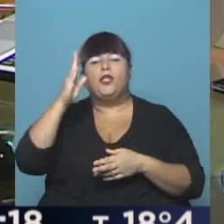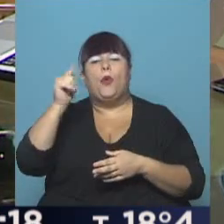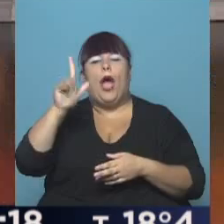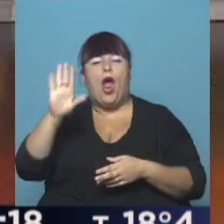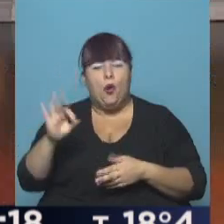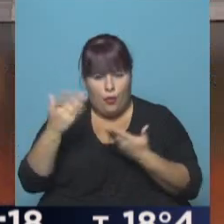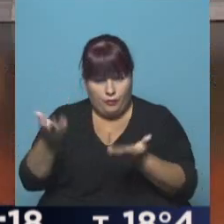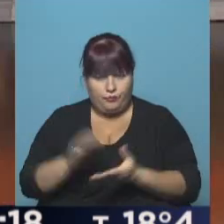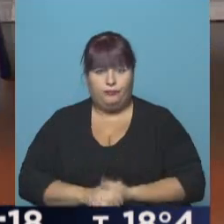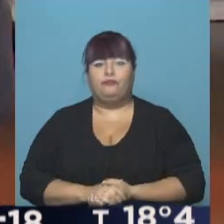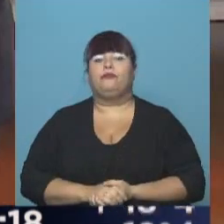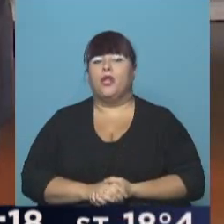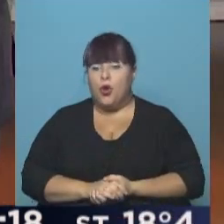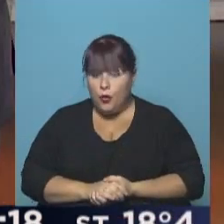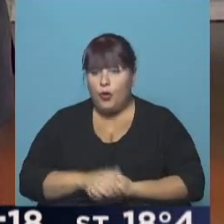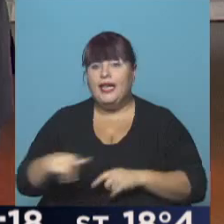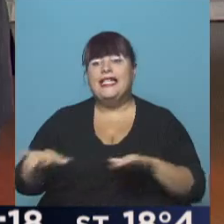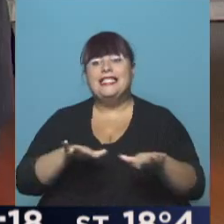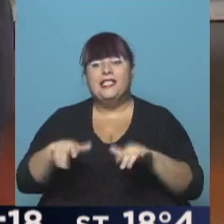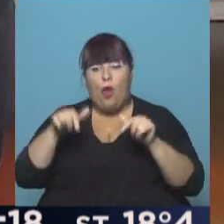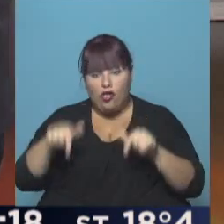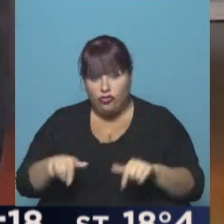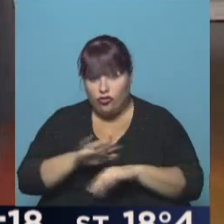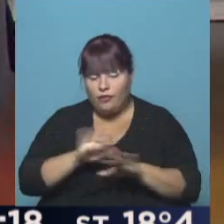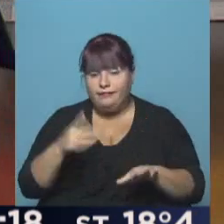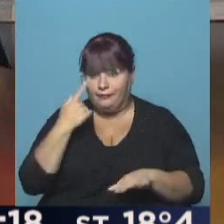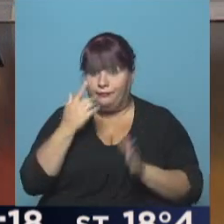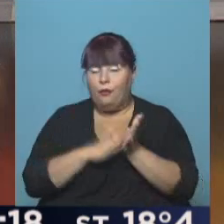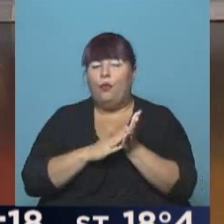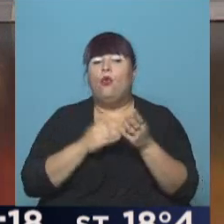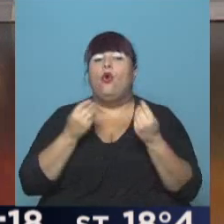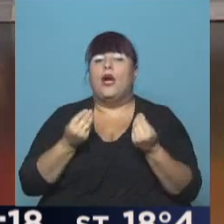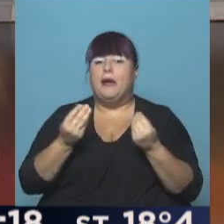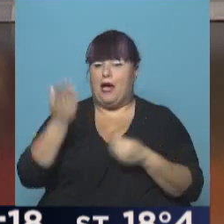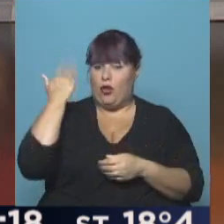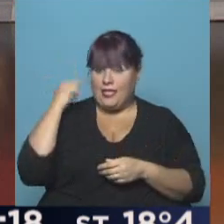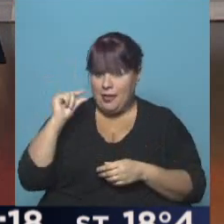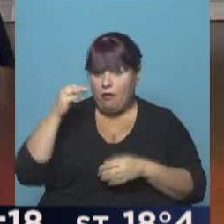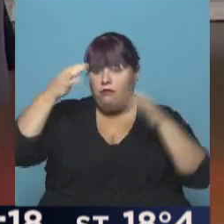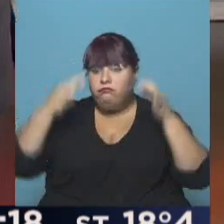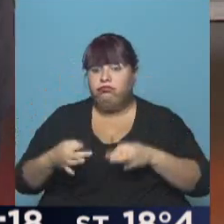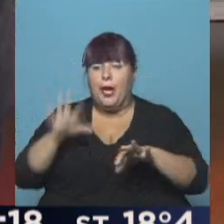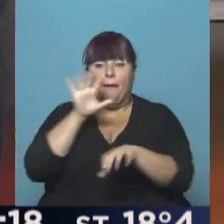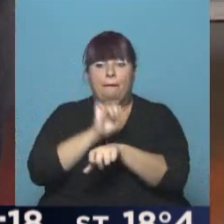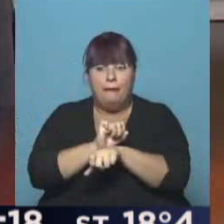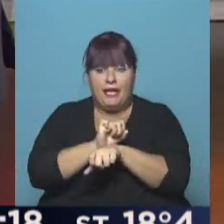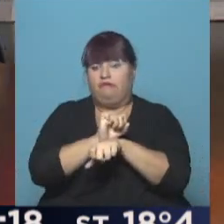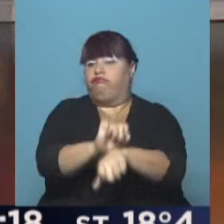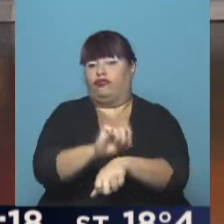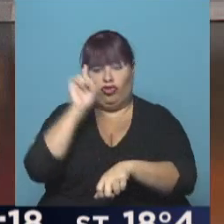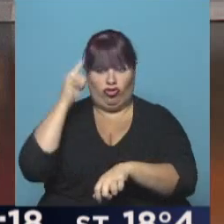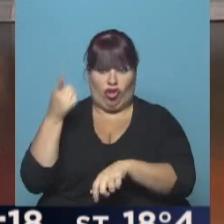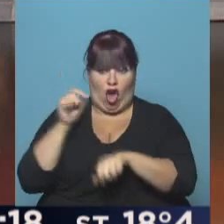delante estamos en situación móvil y gali lo que pasó en las últimas horas fundamentalmente con la detención la entrega